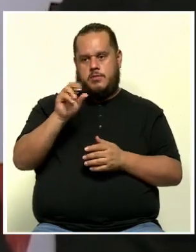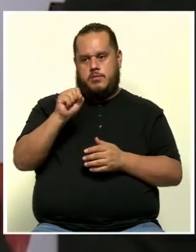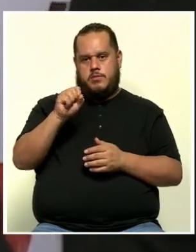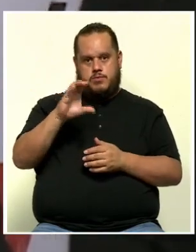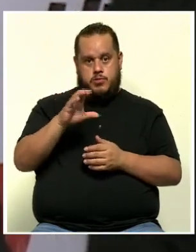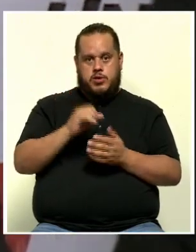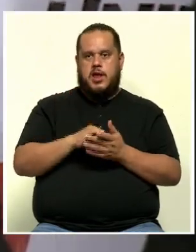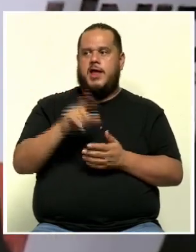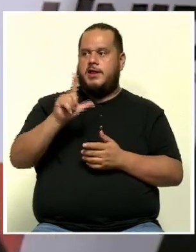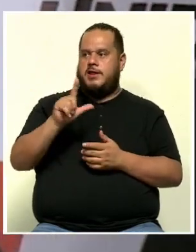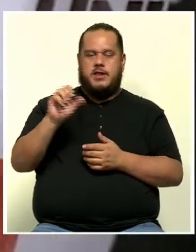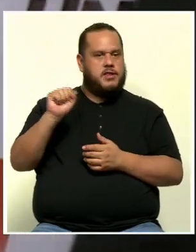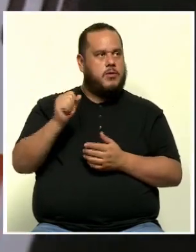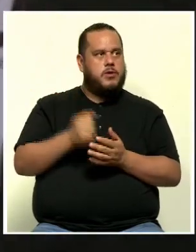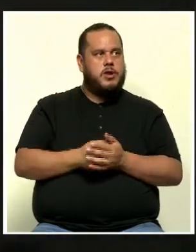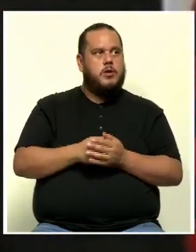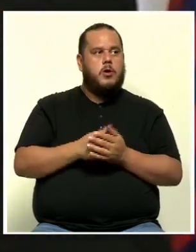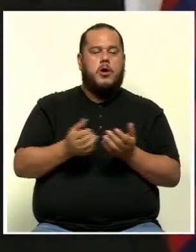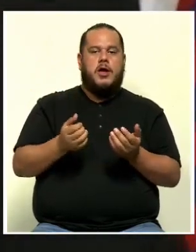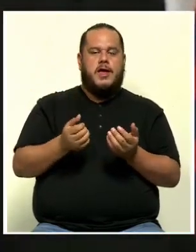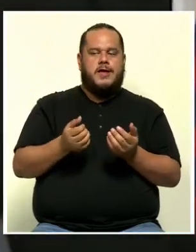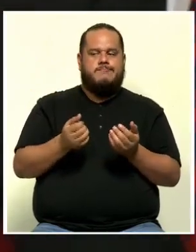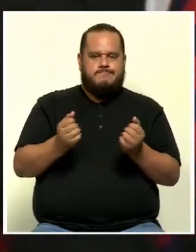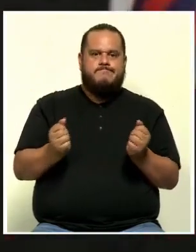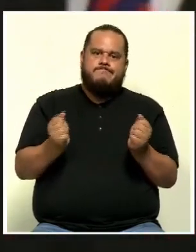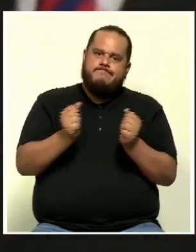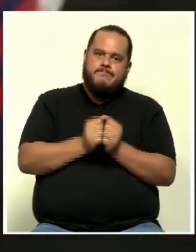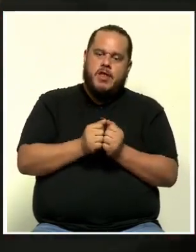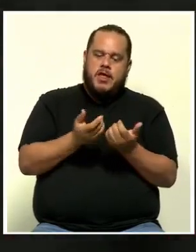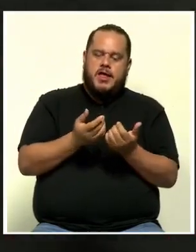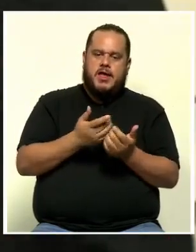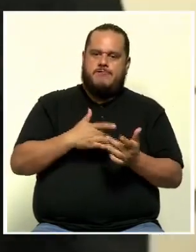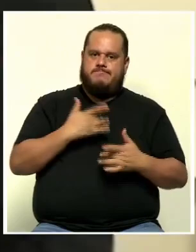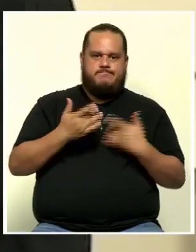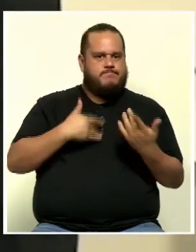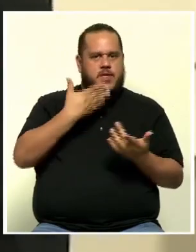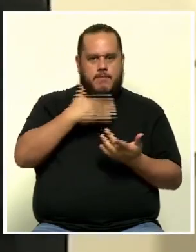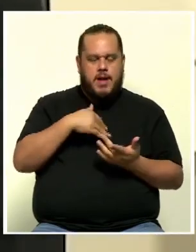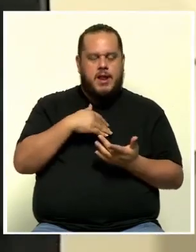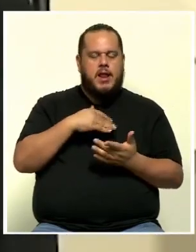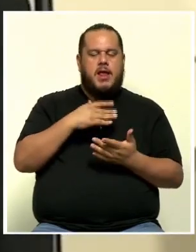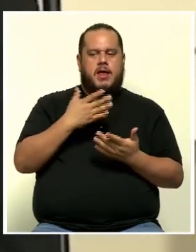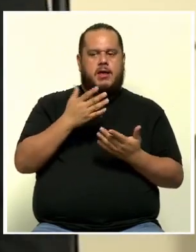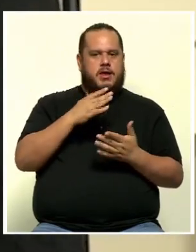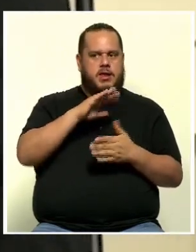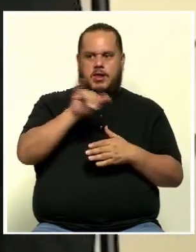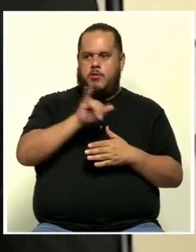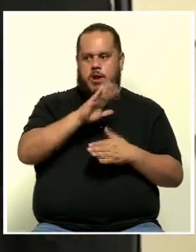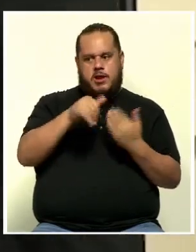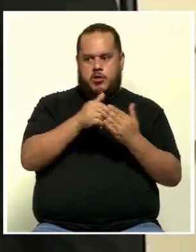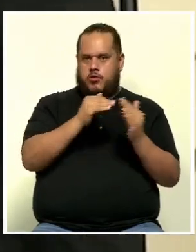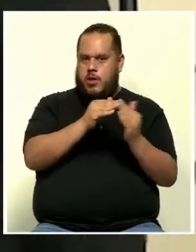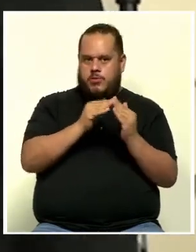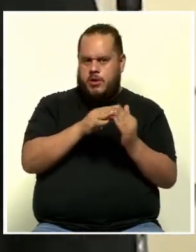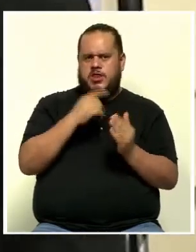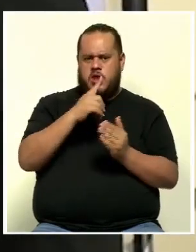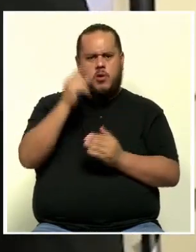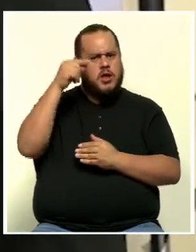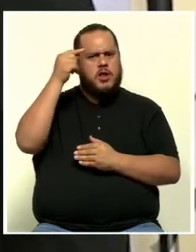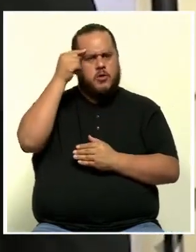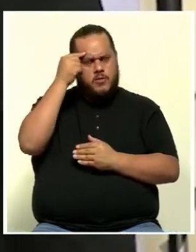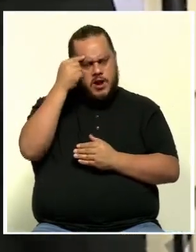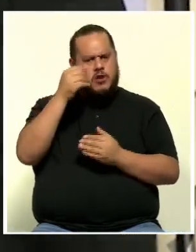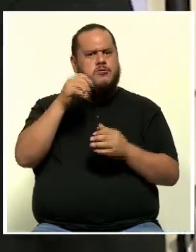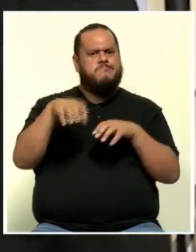Cristiana, Linet Saborío, se unió al malestar que ha generado la guía entre la población. Saborío reprochó el actuar del gobierno y pide que